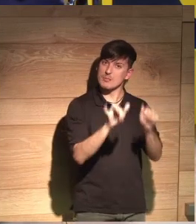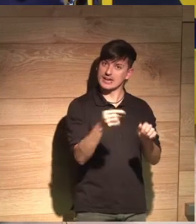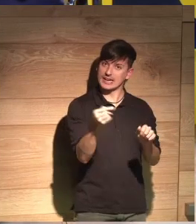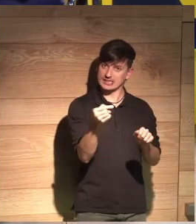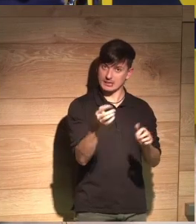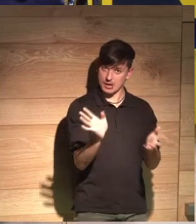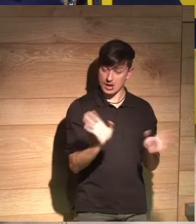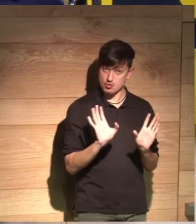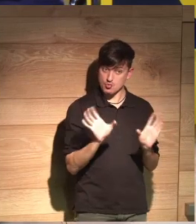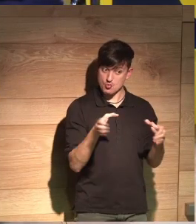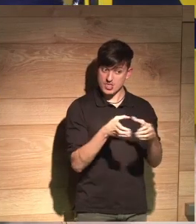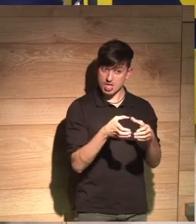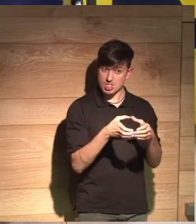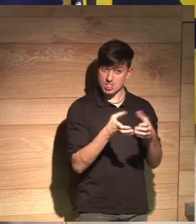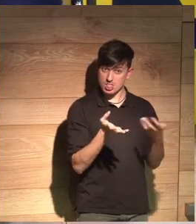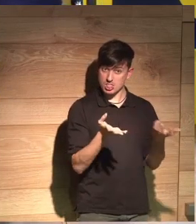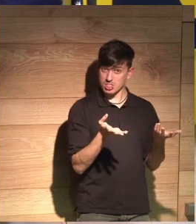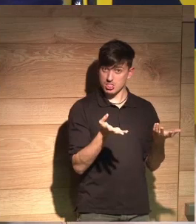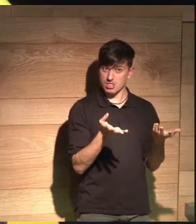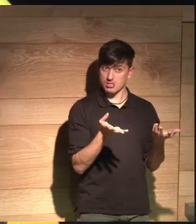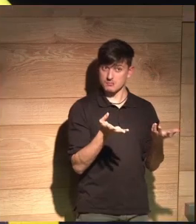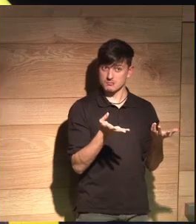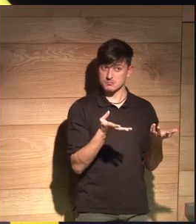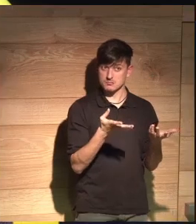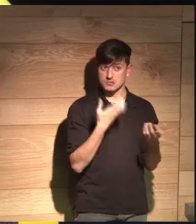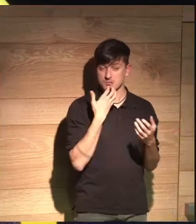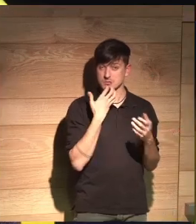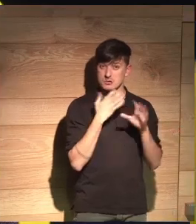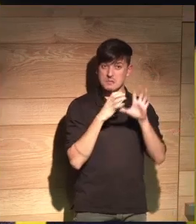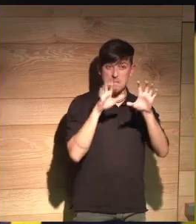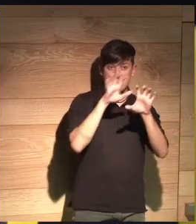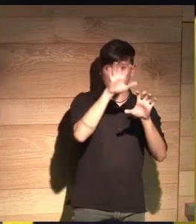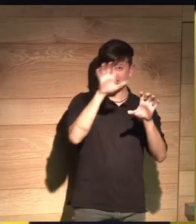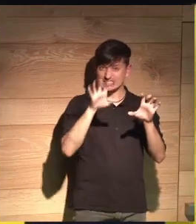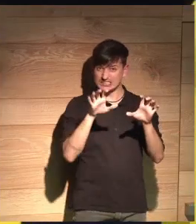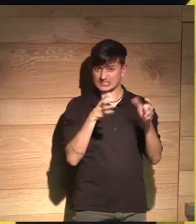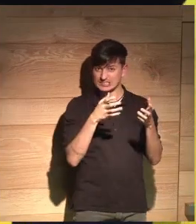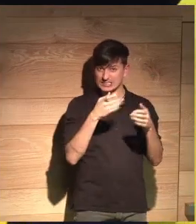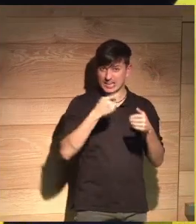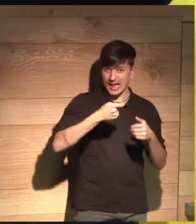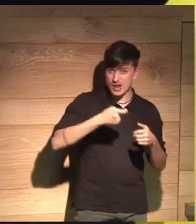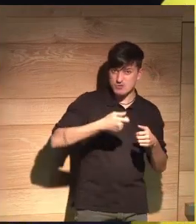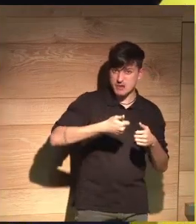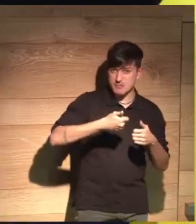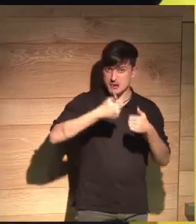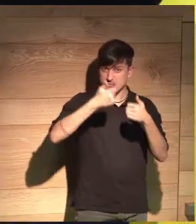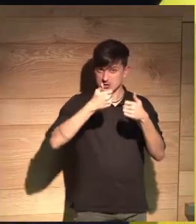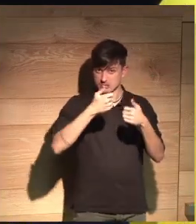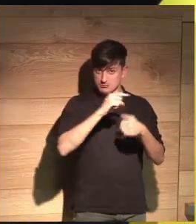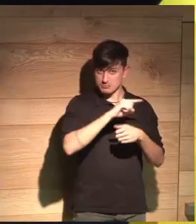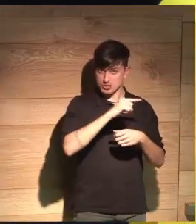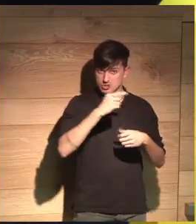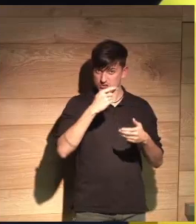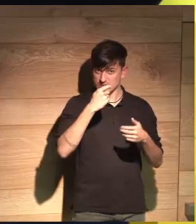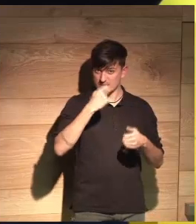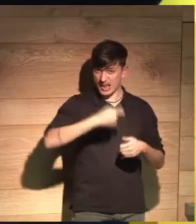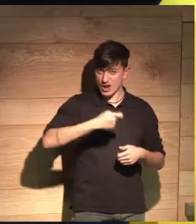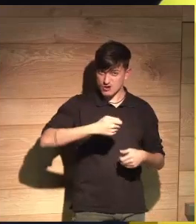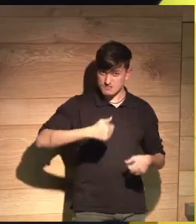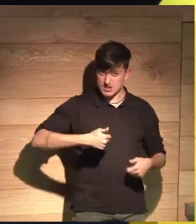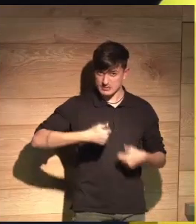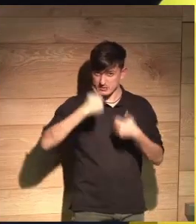puede más estar allí porque los países van a ser más caros de los apartamentos y lector bueno por ejemplo